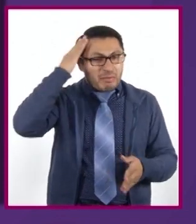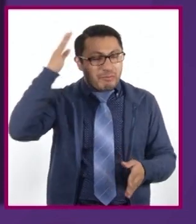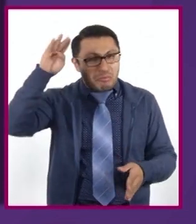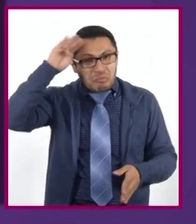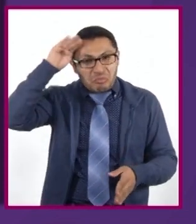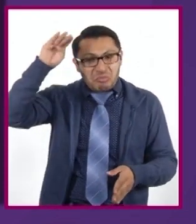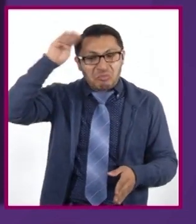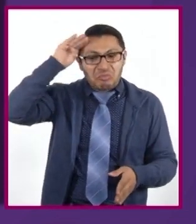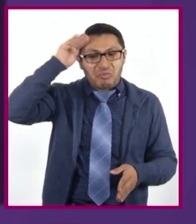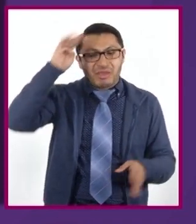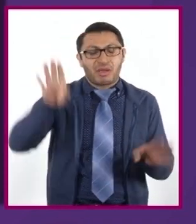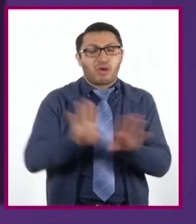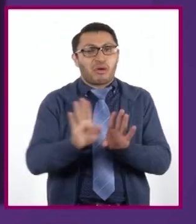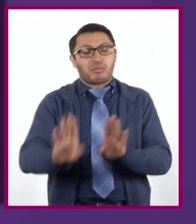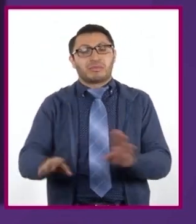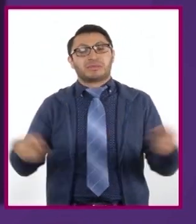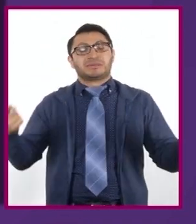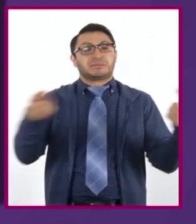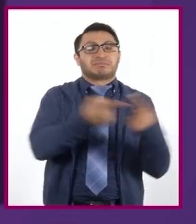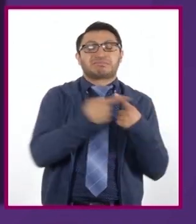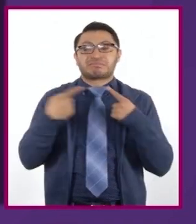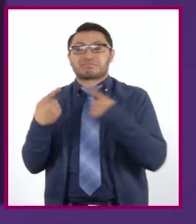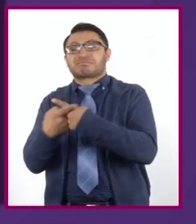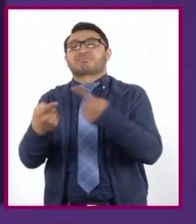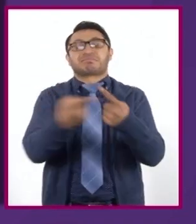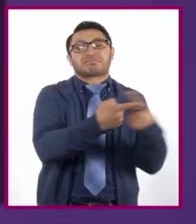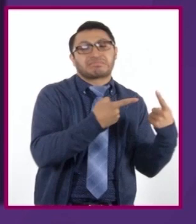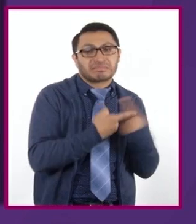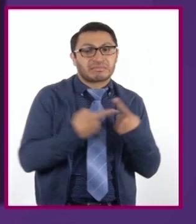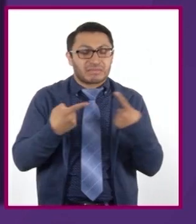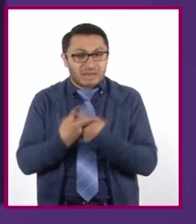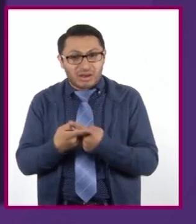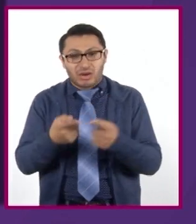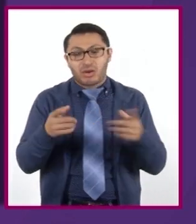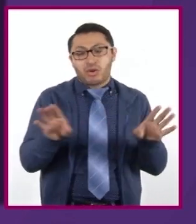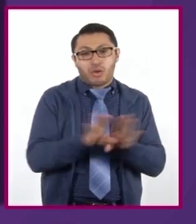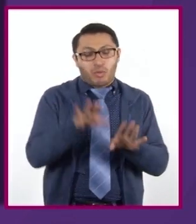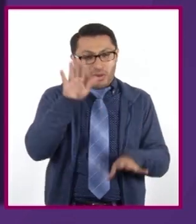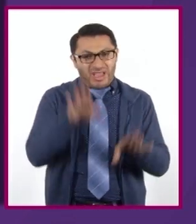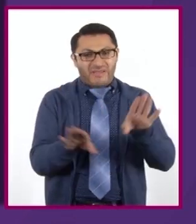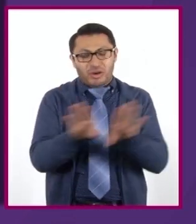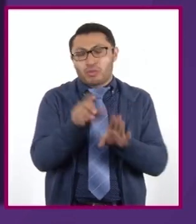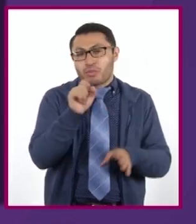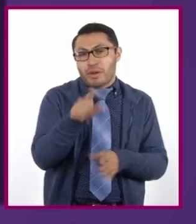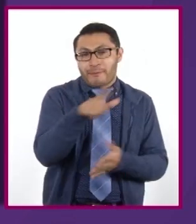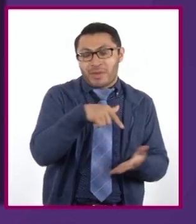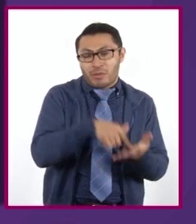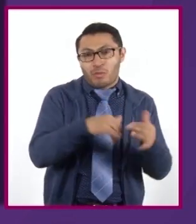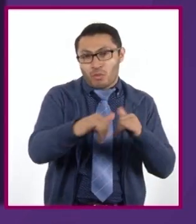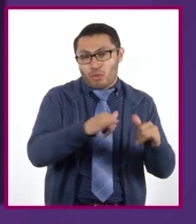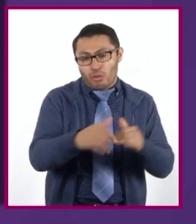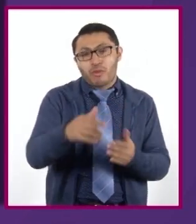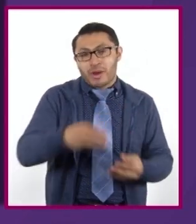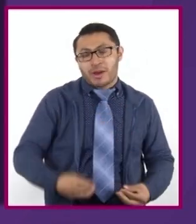pensar choquen entre estos mismos grupos que pueden ser coincidir geográficamente, pero que